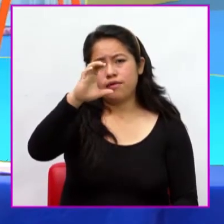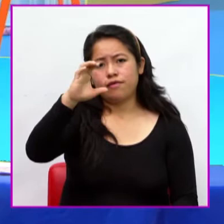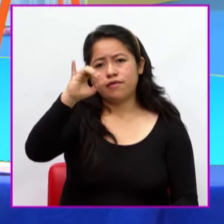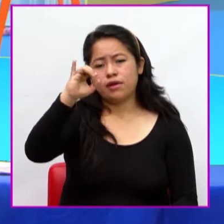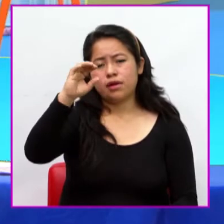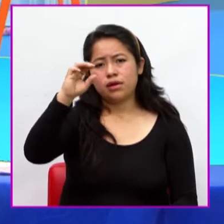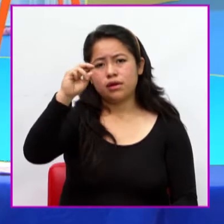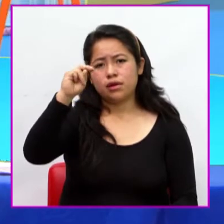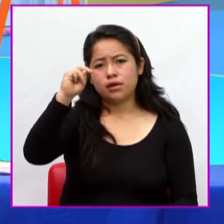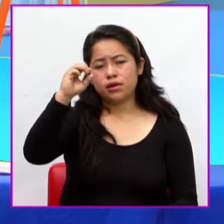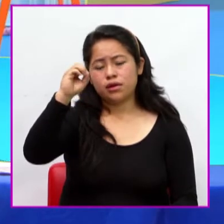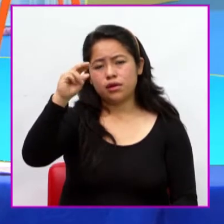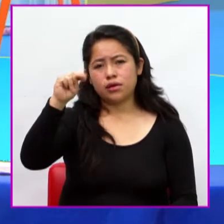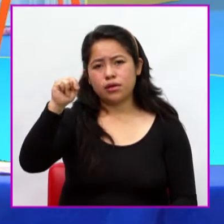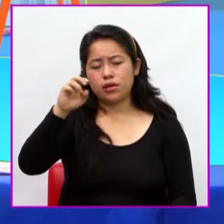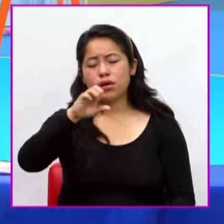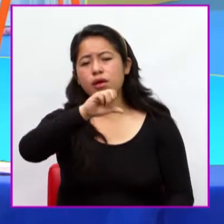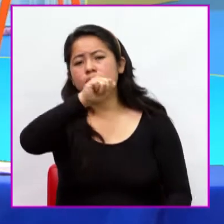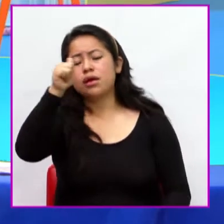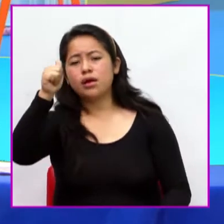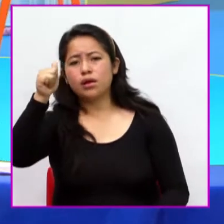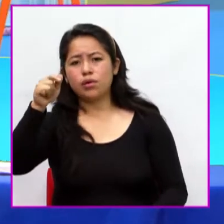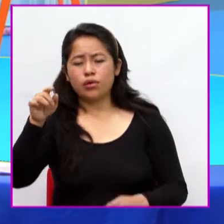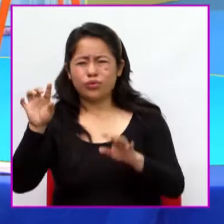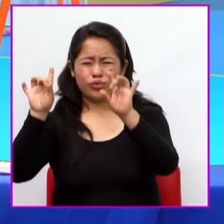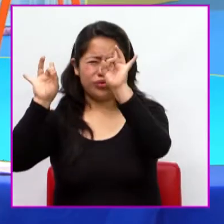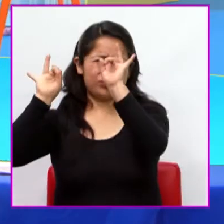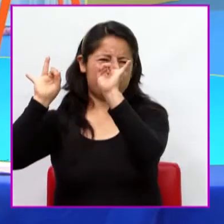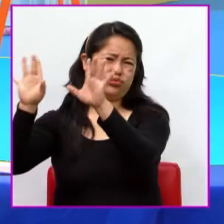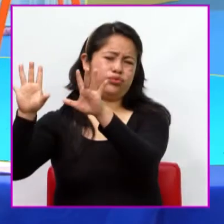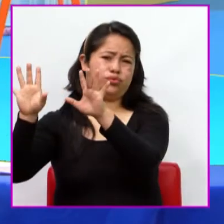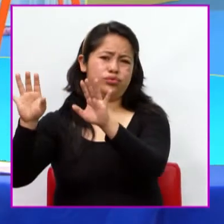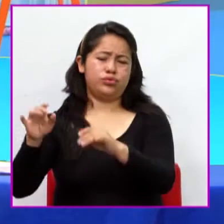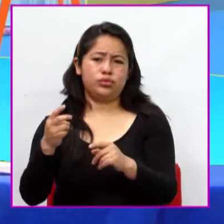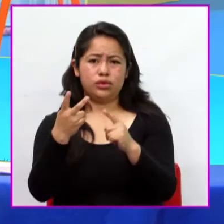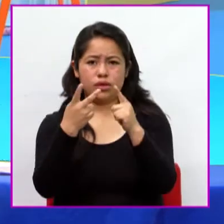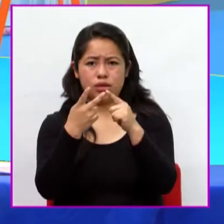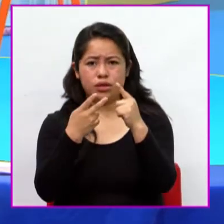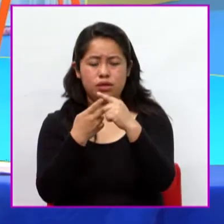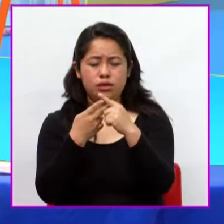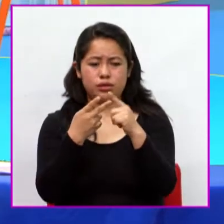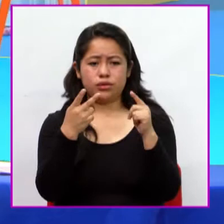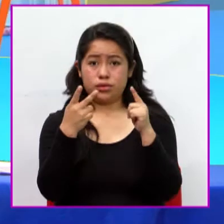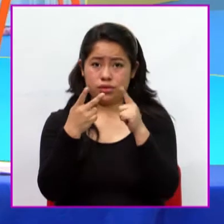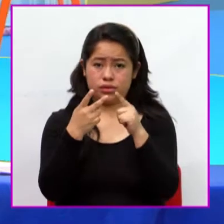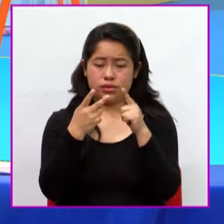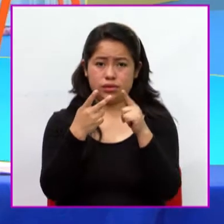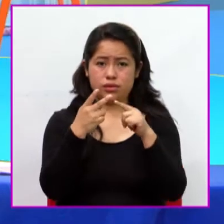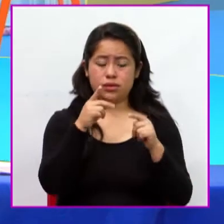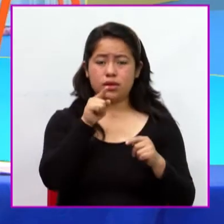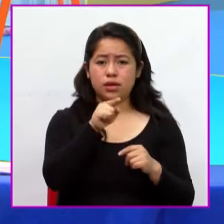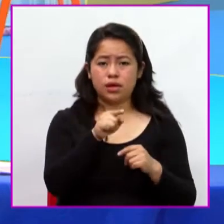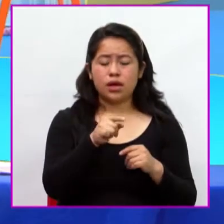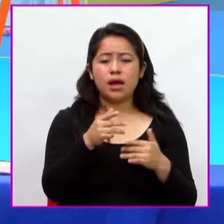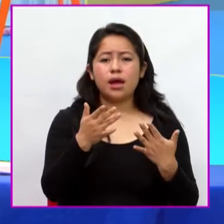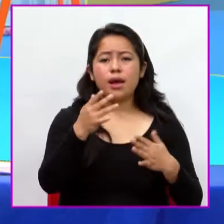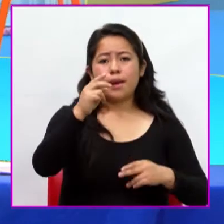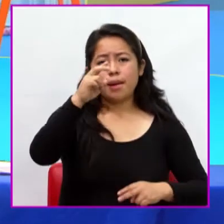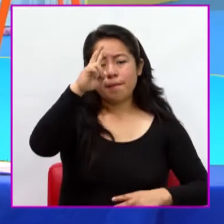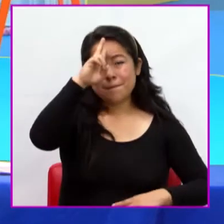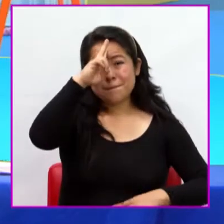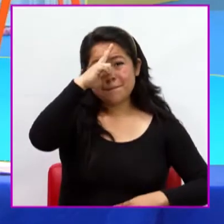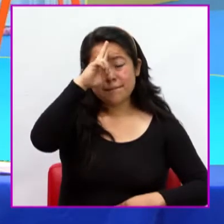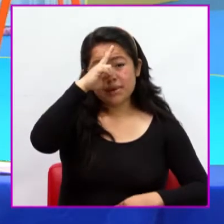crónicos. Los trastornos infecciosos, primero hablaremos de eso, son causados por agentes